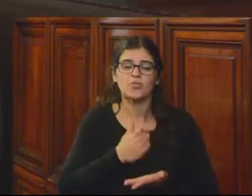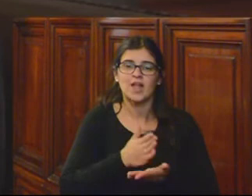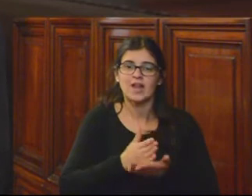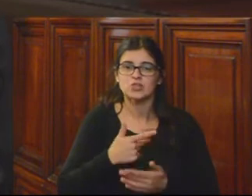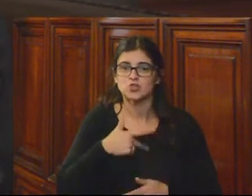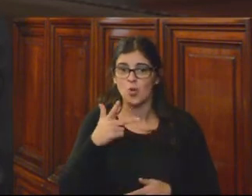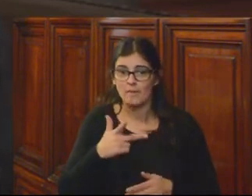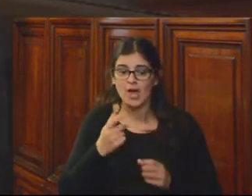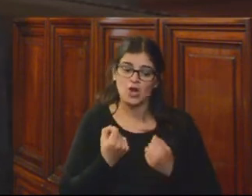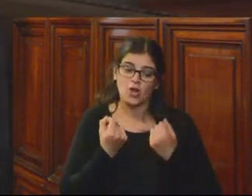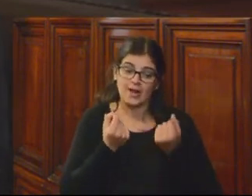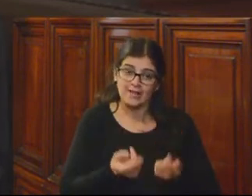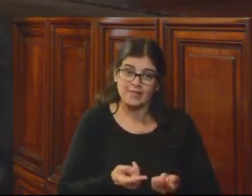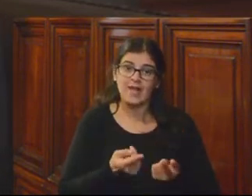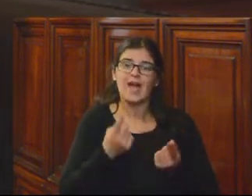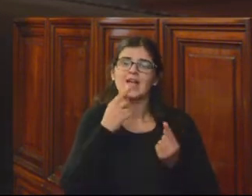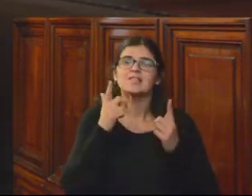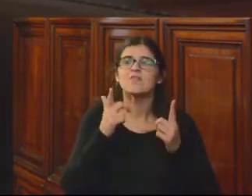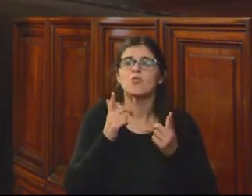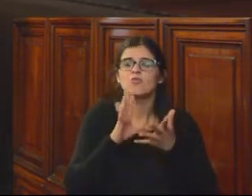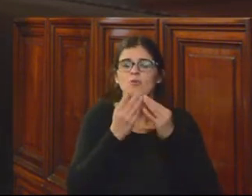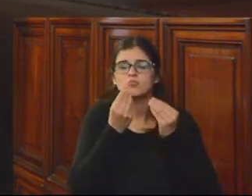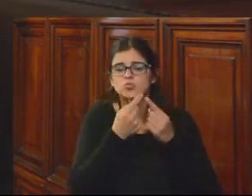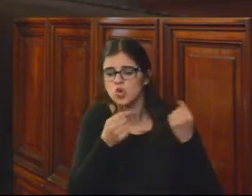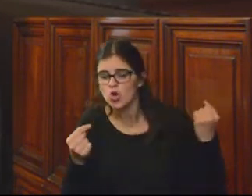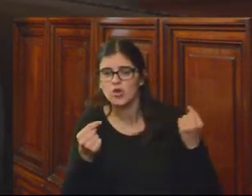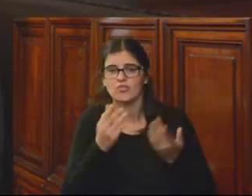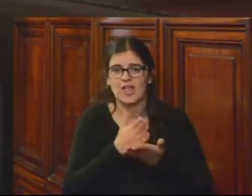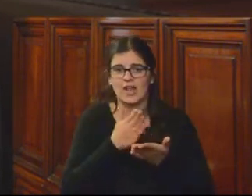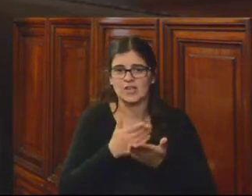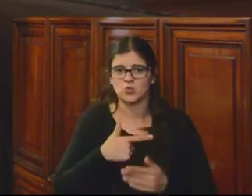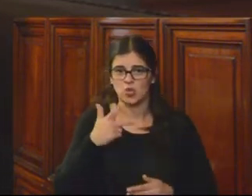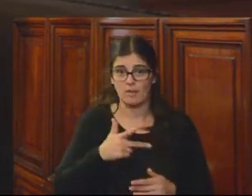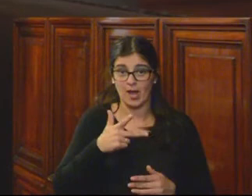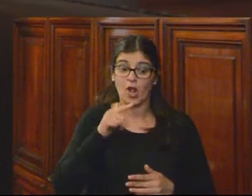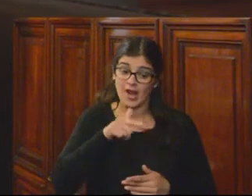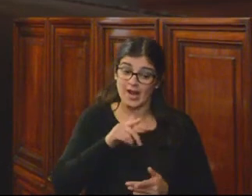que habilita el disfrute de muchos otros derechos humanos. Y en ese sentido, yo quisiera